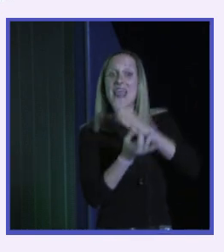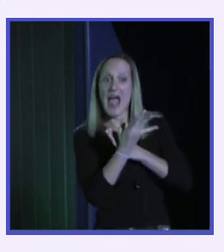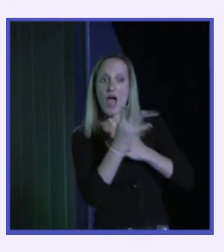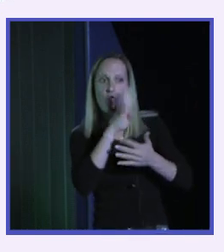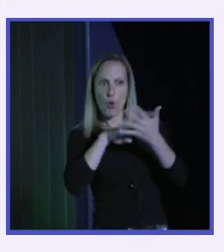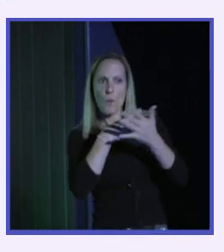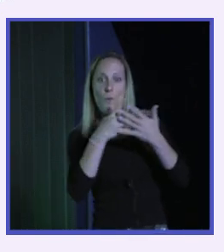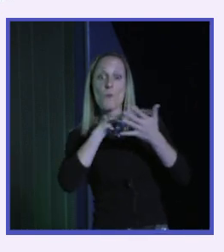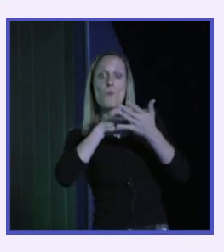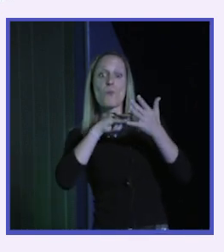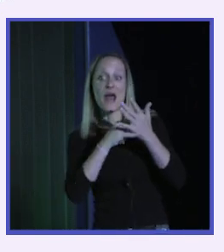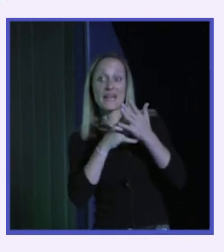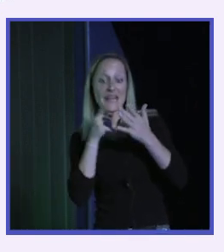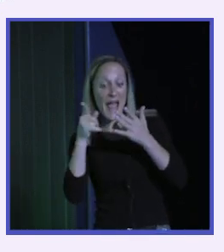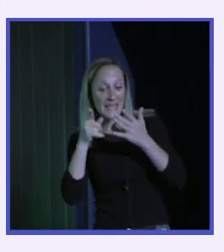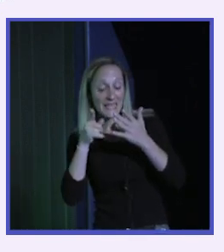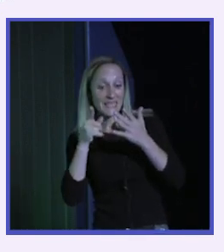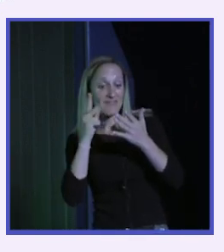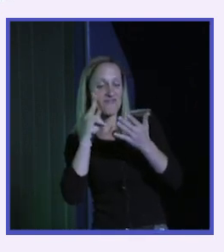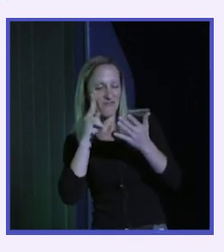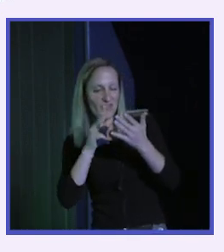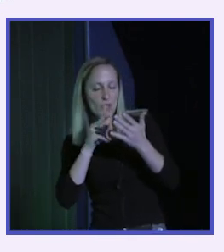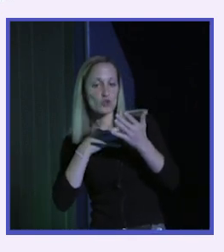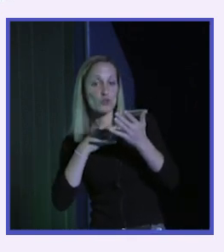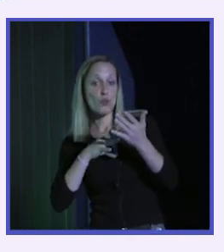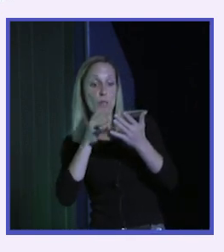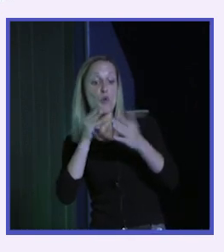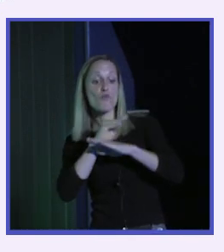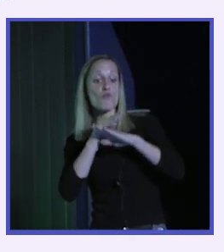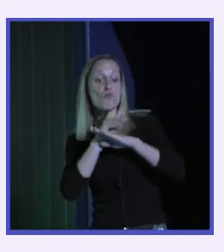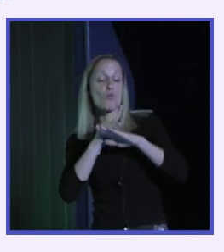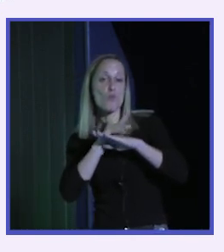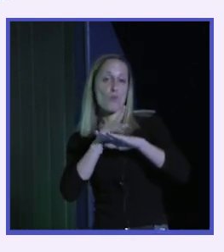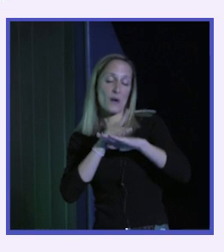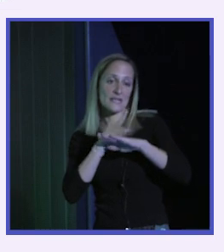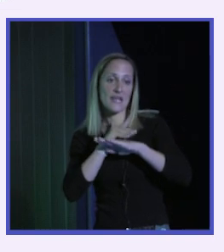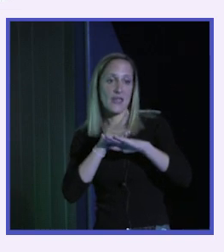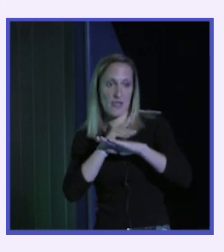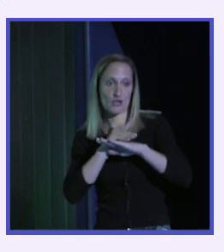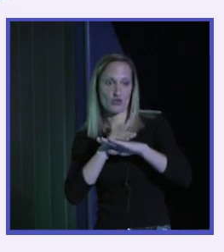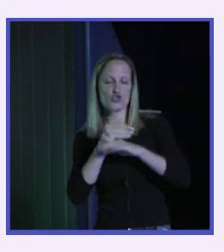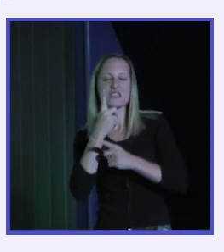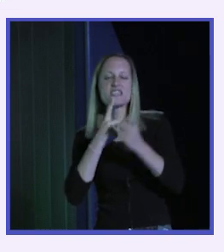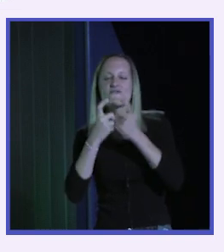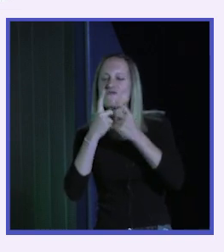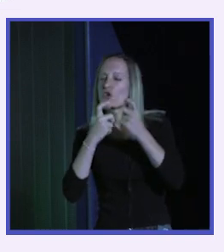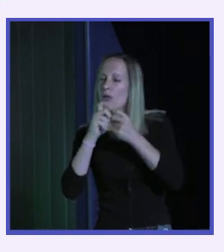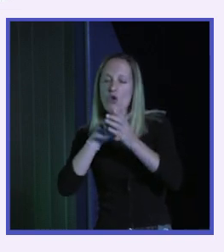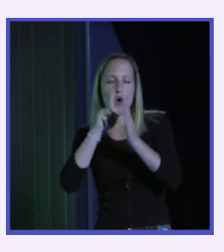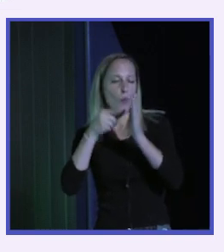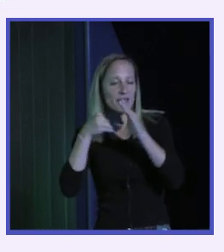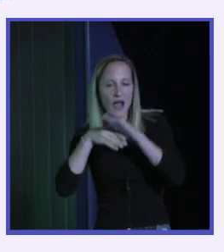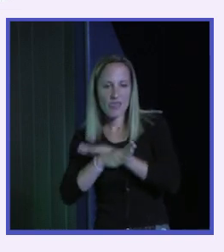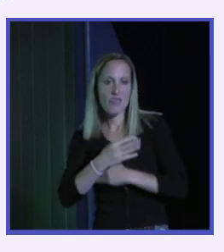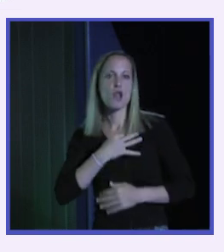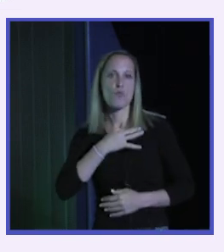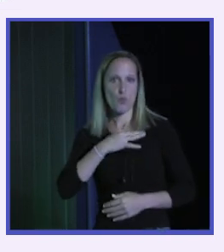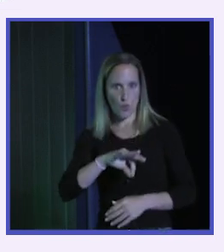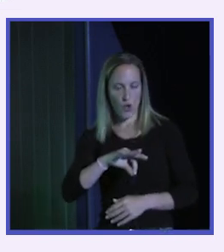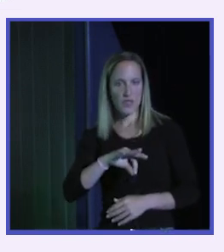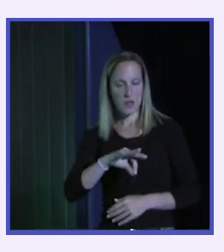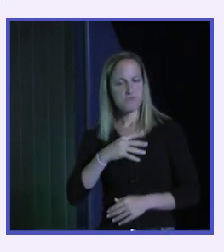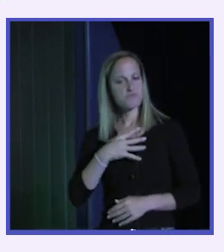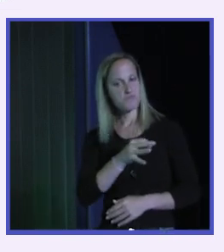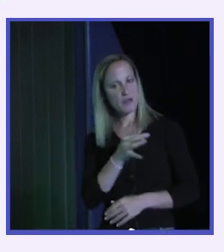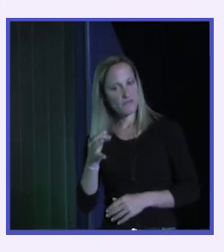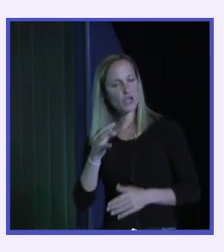vamos a los plugins, vemos que tenemos la base de datos Northwind y ahí nos va a acceder a toda esa información. Genial, tenemos el plugin conectado,